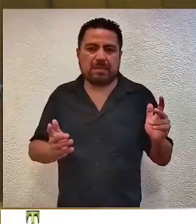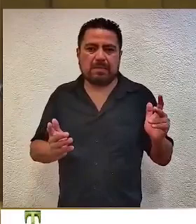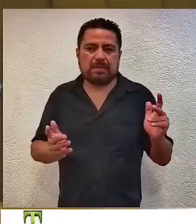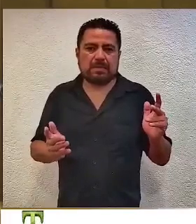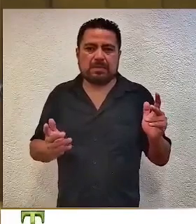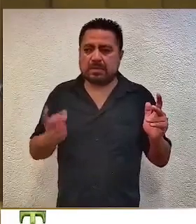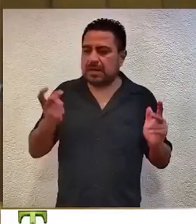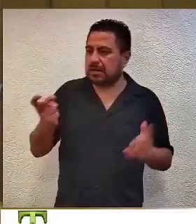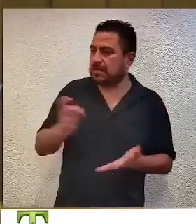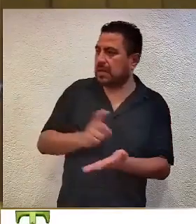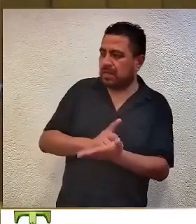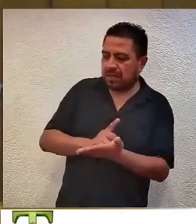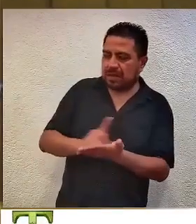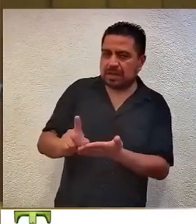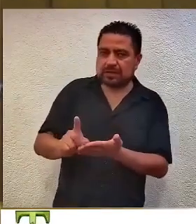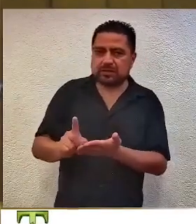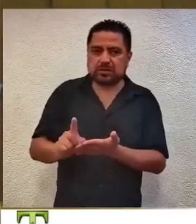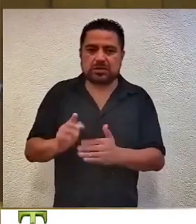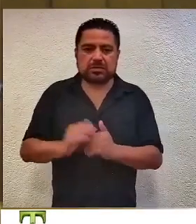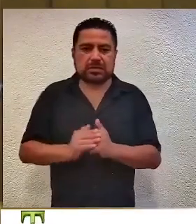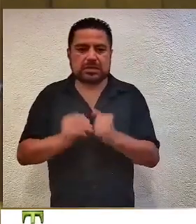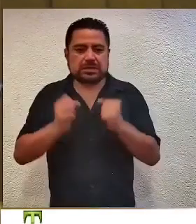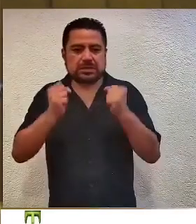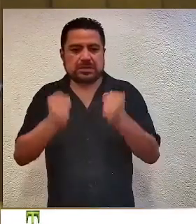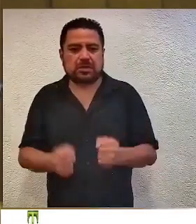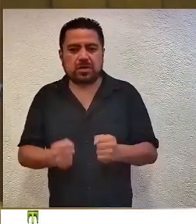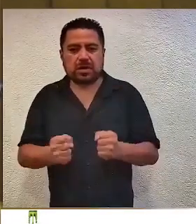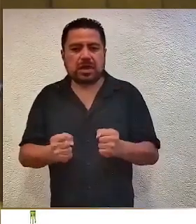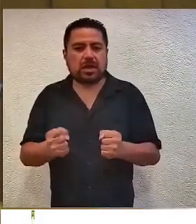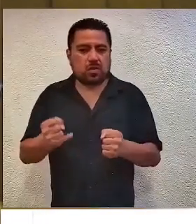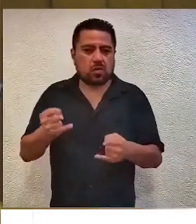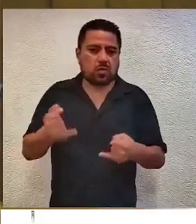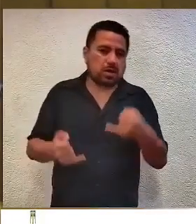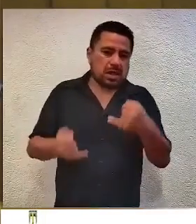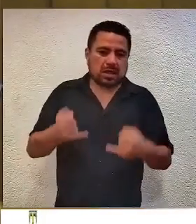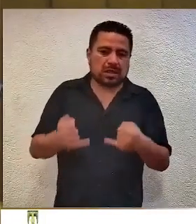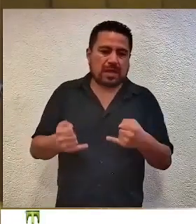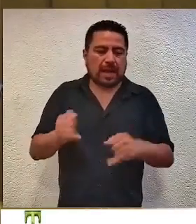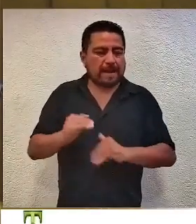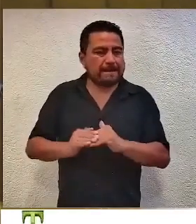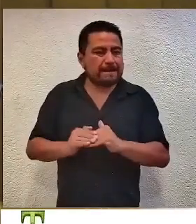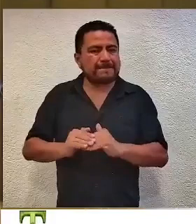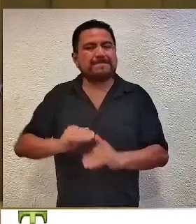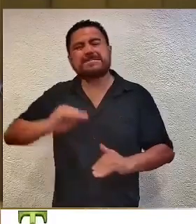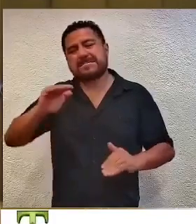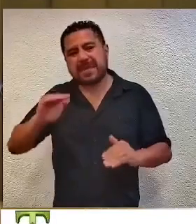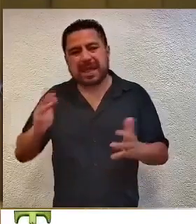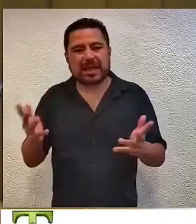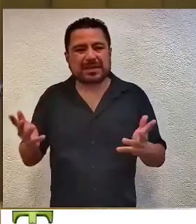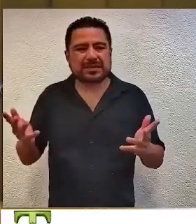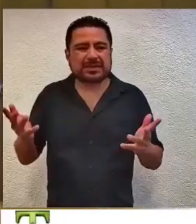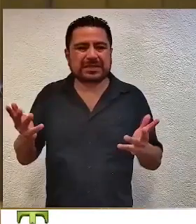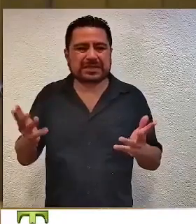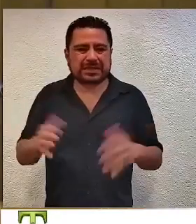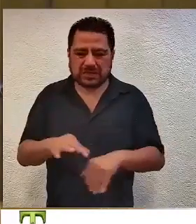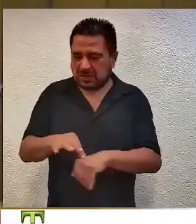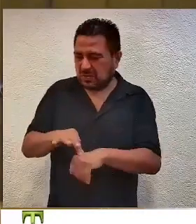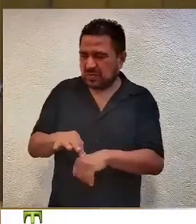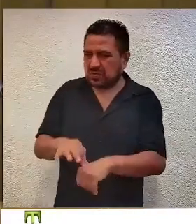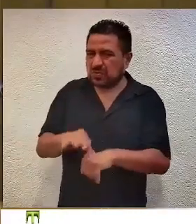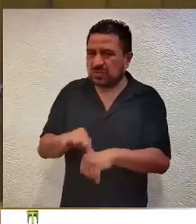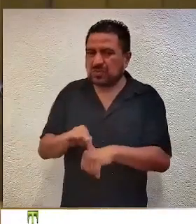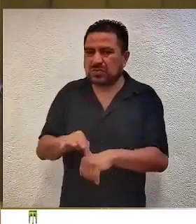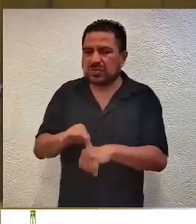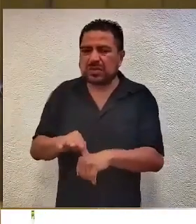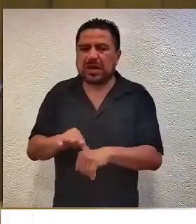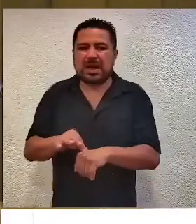de ese derecho a la seguridad jurídica. Es más palpable,